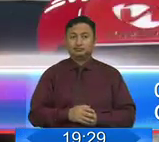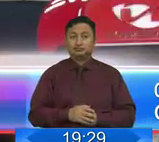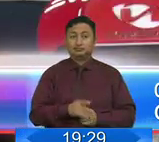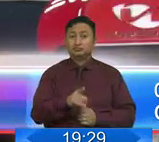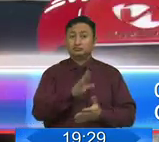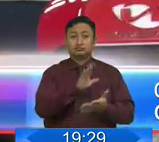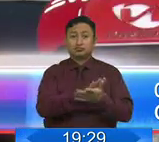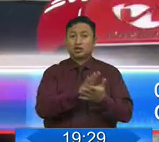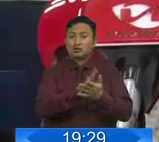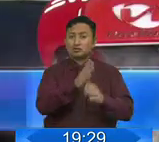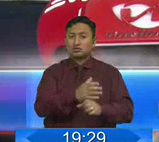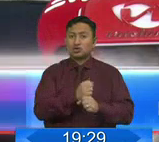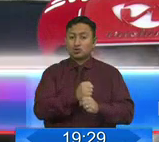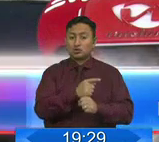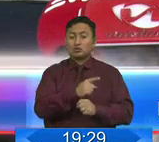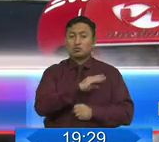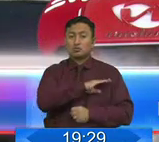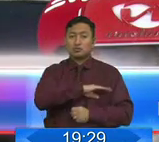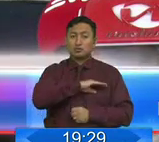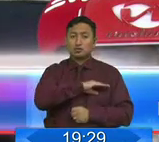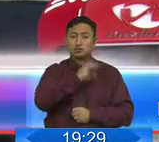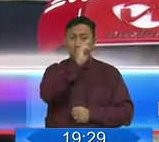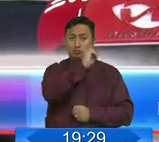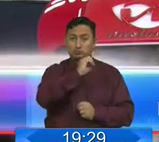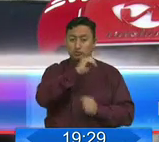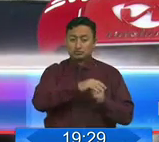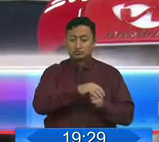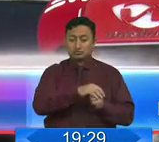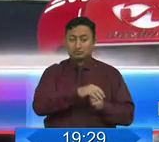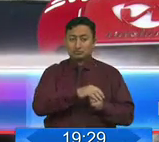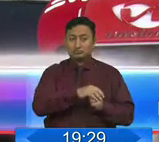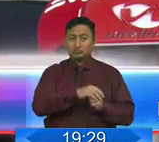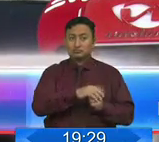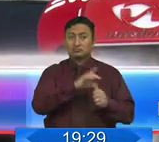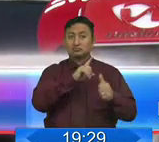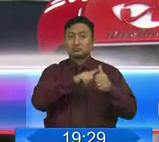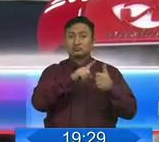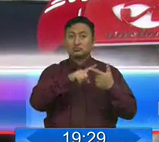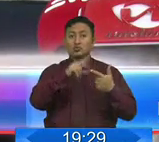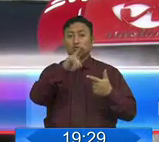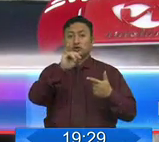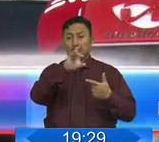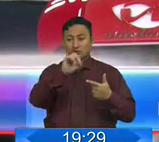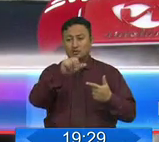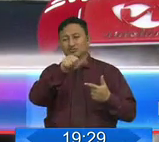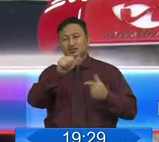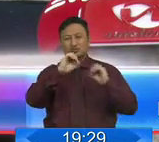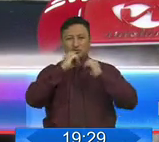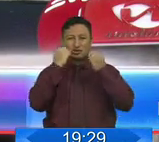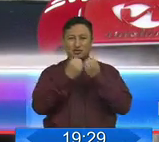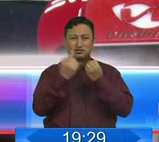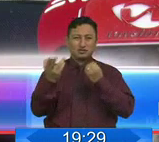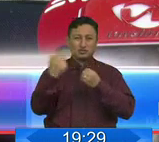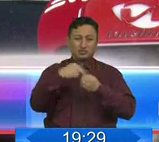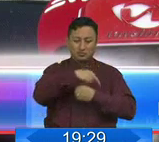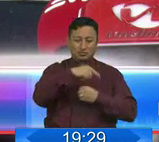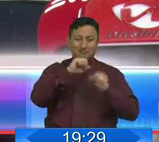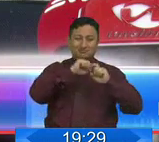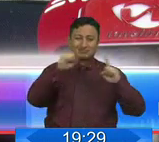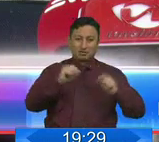y seguros que la misión de observación, tanto de CAPEL, tanto de UNIORE y otras instancias que pertenecen al